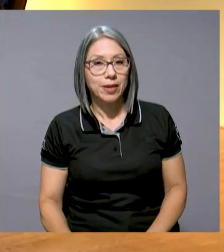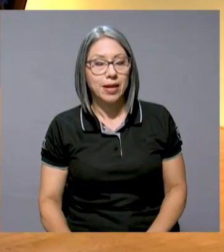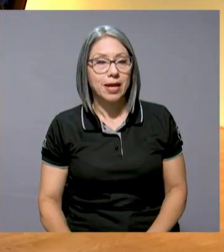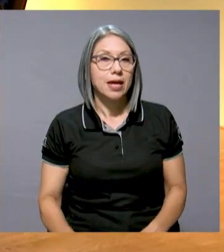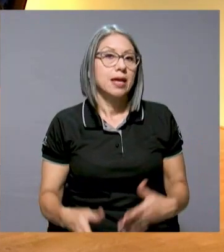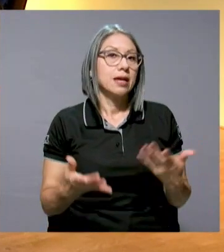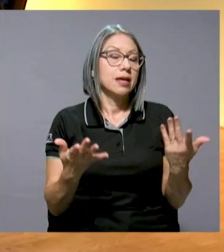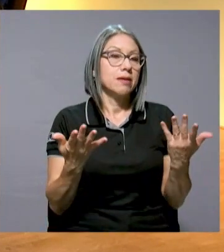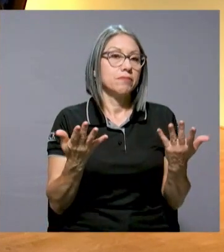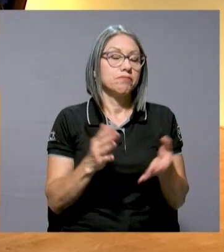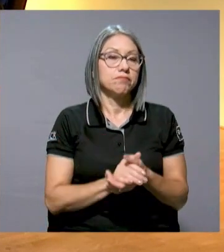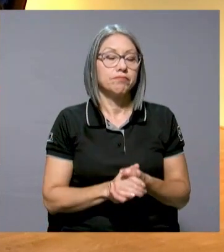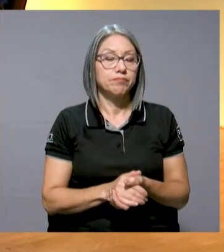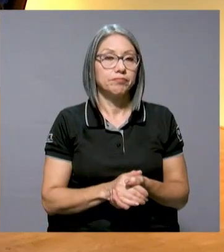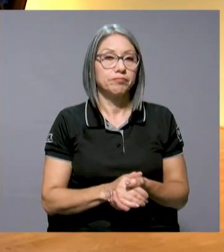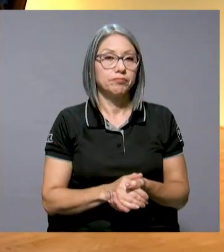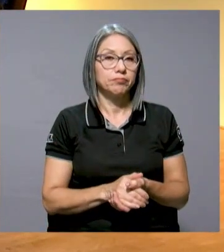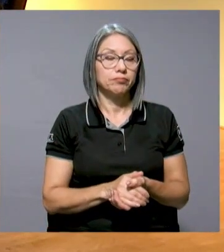y